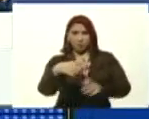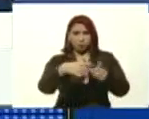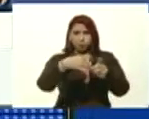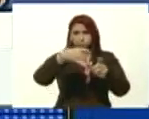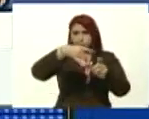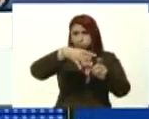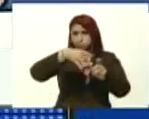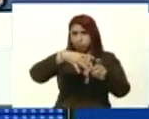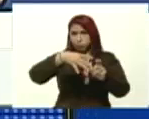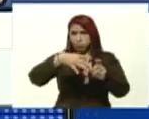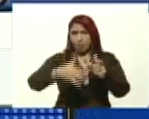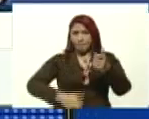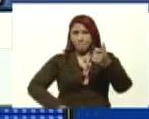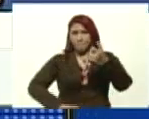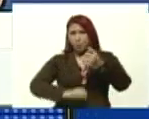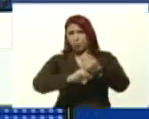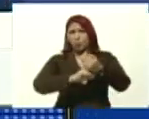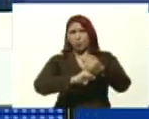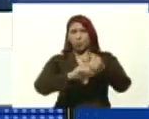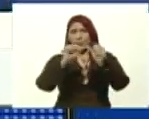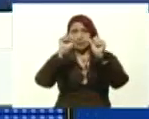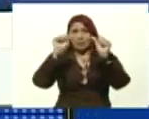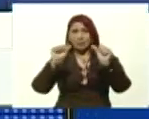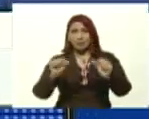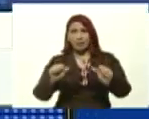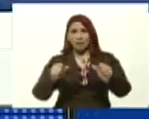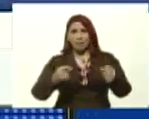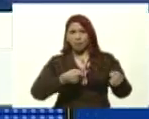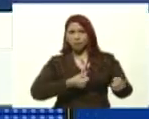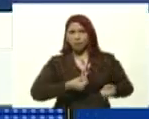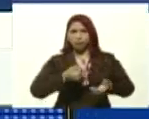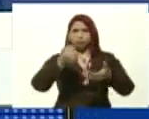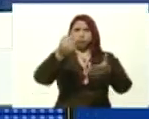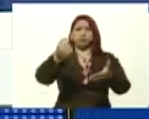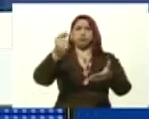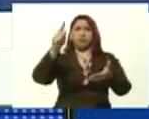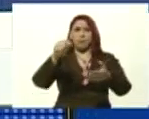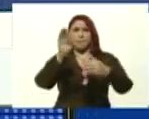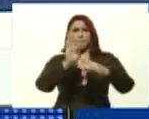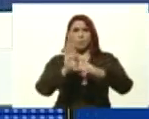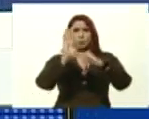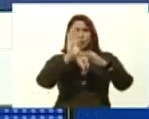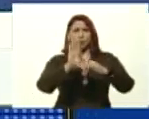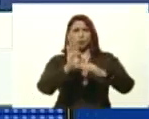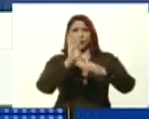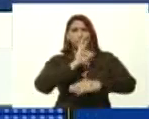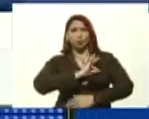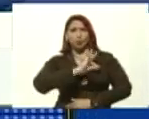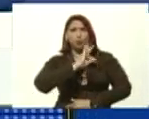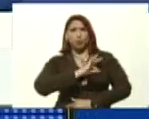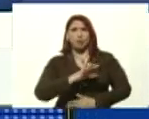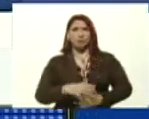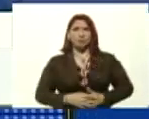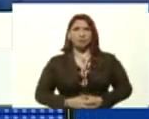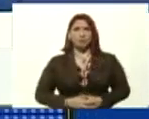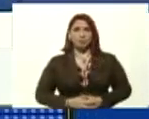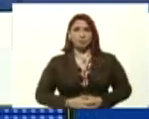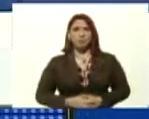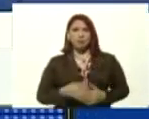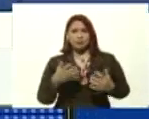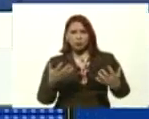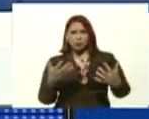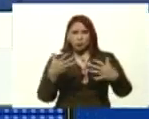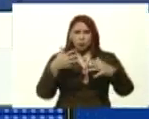patria, apoyados por los sistemas de bonificación y protección social, y cruzamos